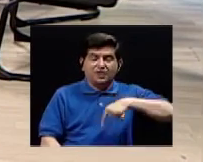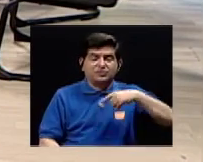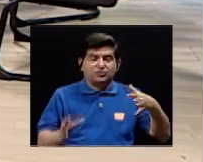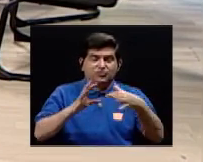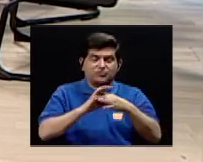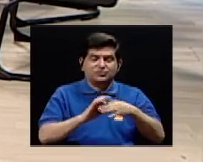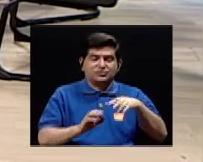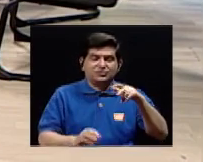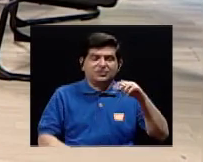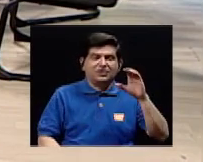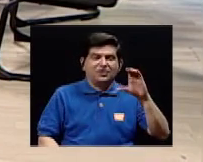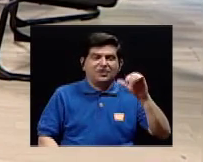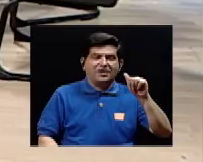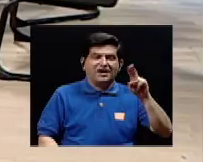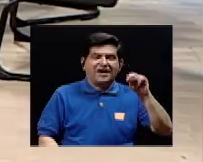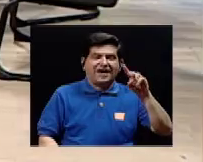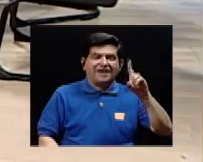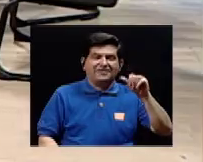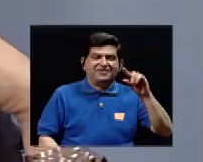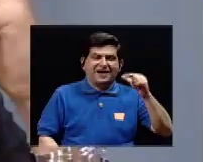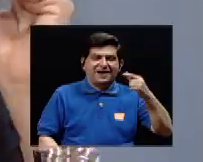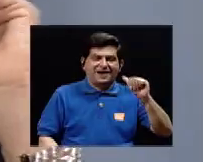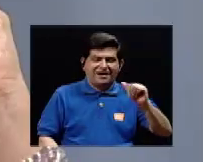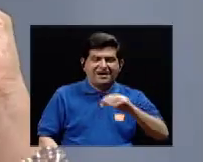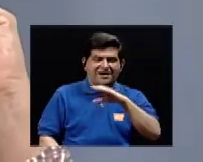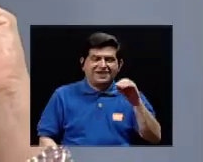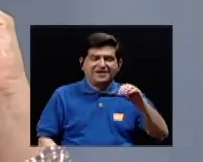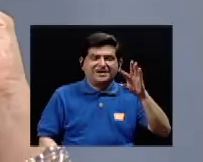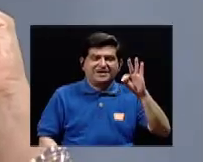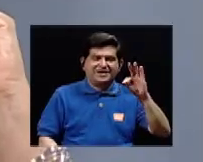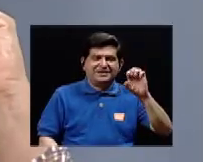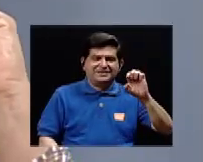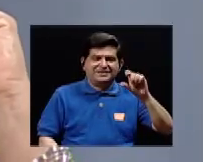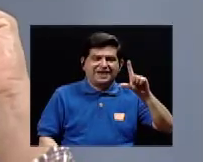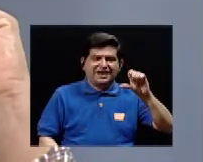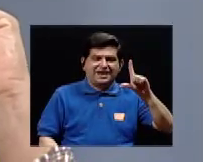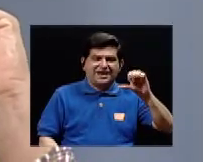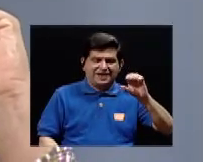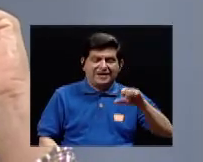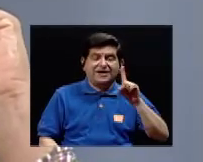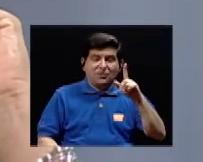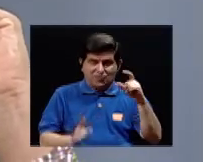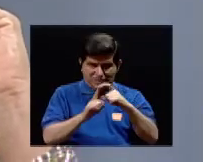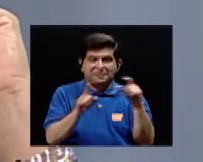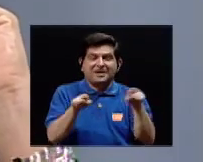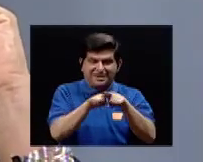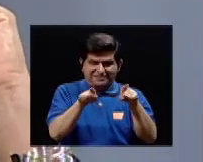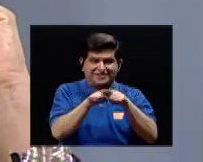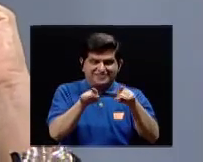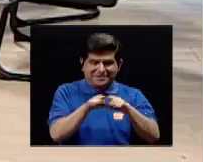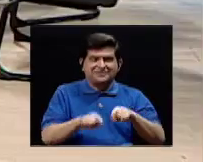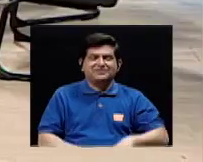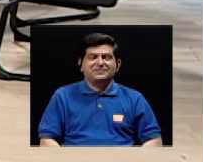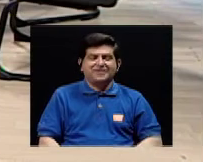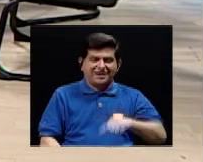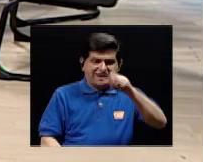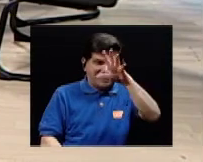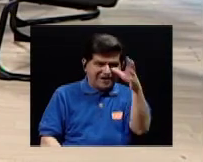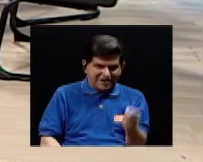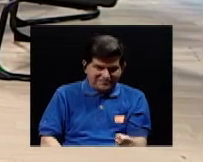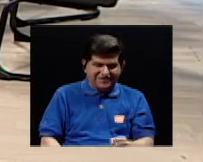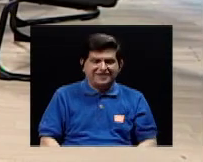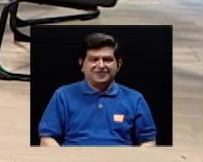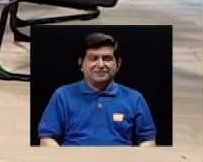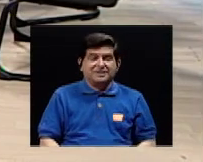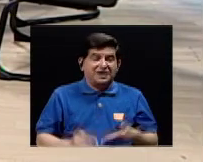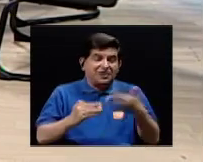Candanga, definitivamente. Y Telele, bueno, yo quería hablar de Telele. Telele también es una palabra africana, ¿verdad? Entonces, son